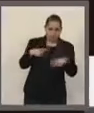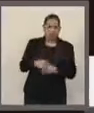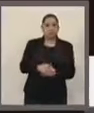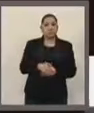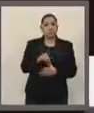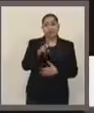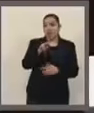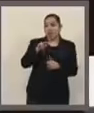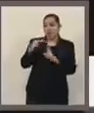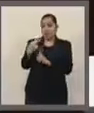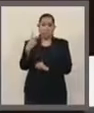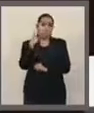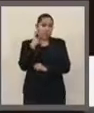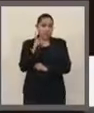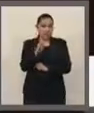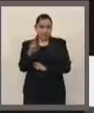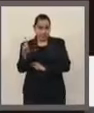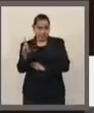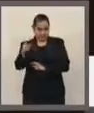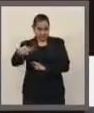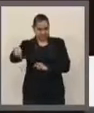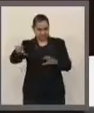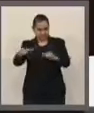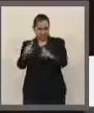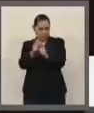Nacional, que